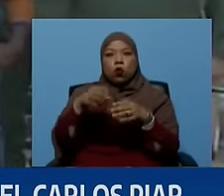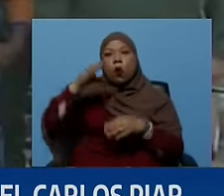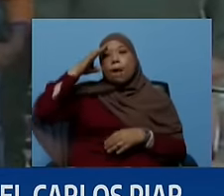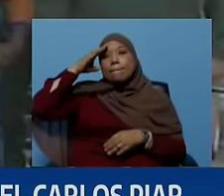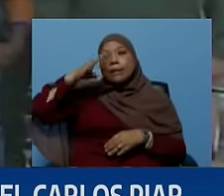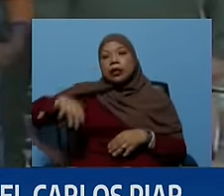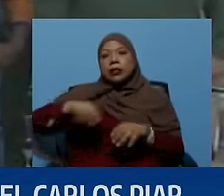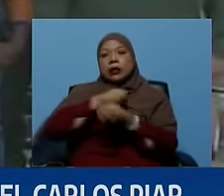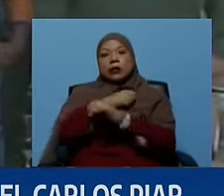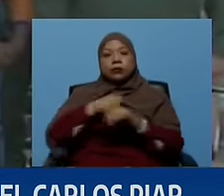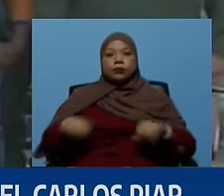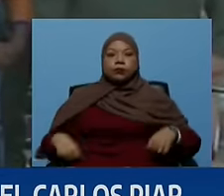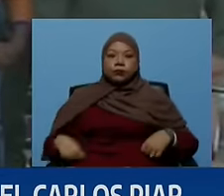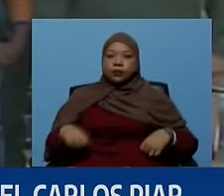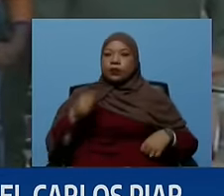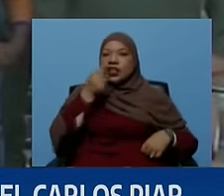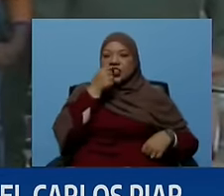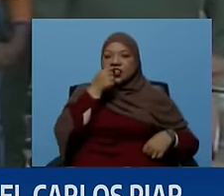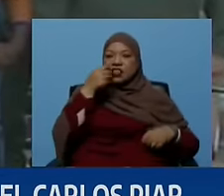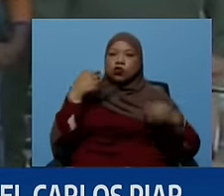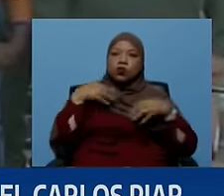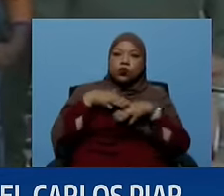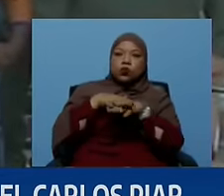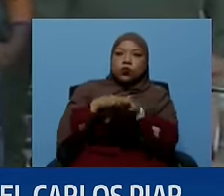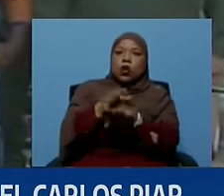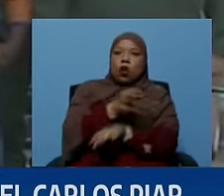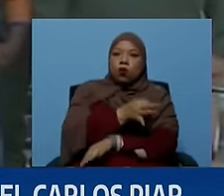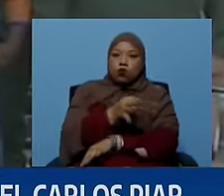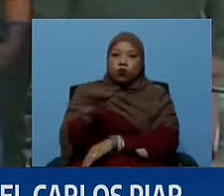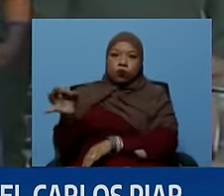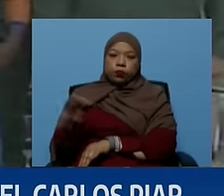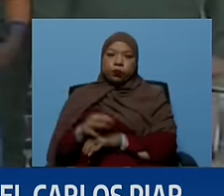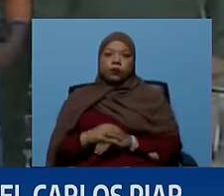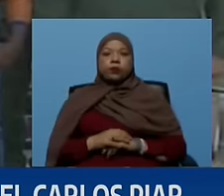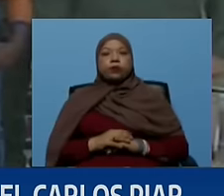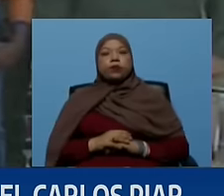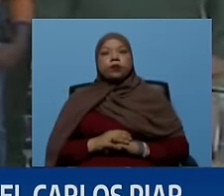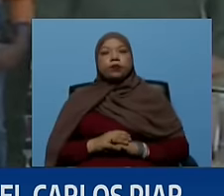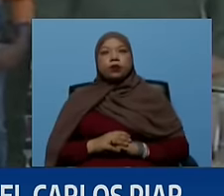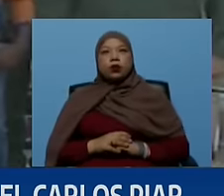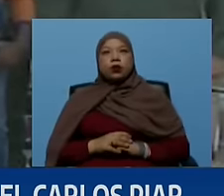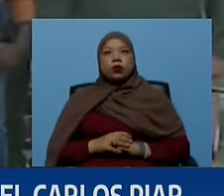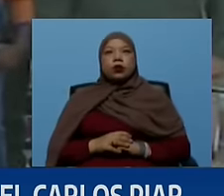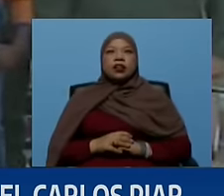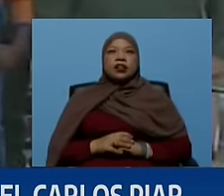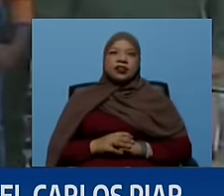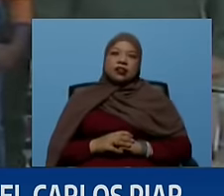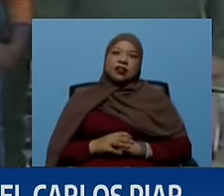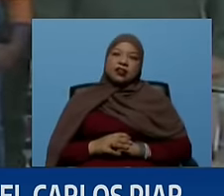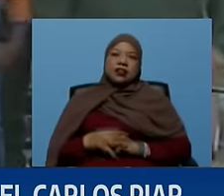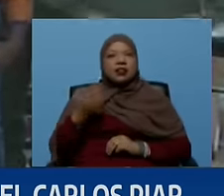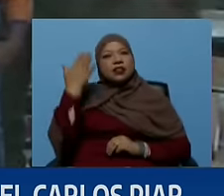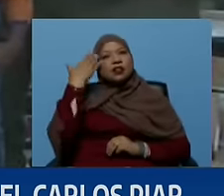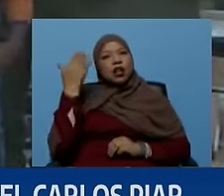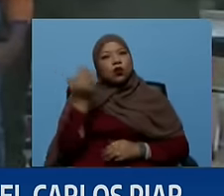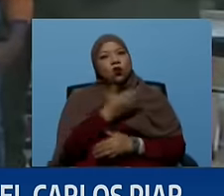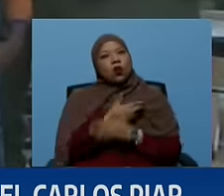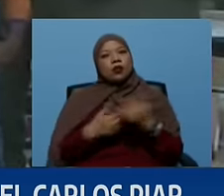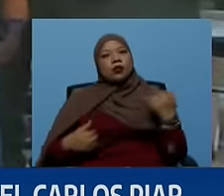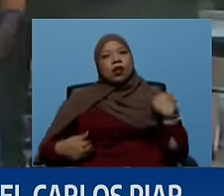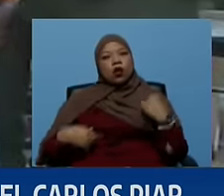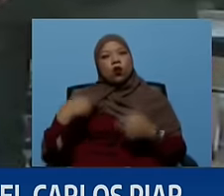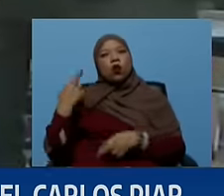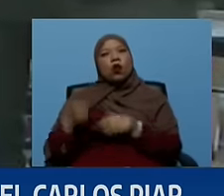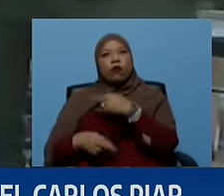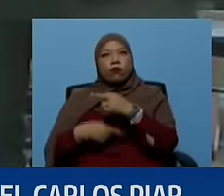Unión Cívico militar popular al frente de esta y con mi amiga isenia Álvarez Okay saludo presidente